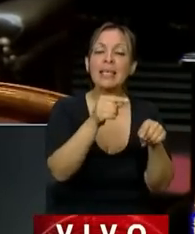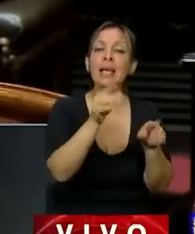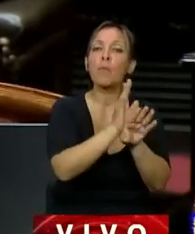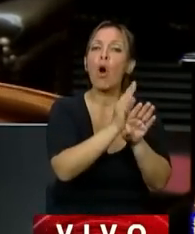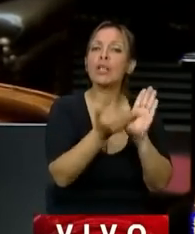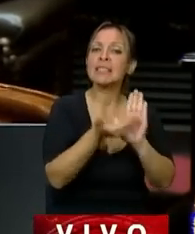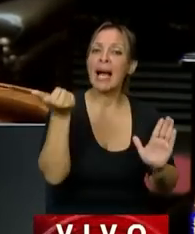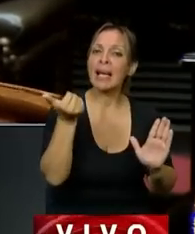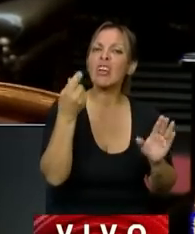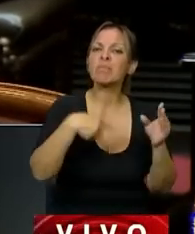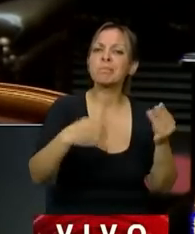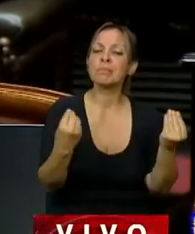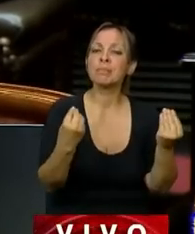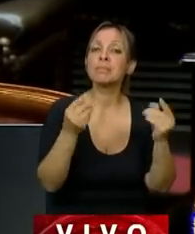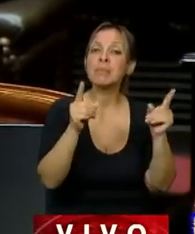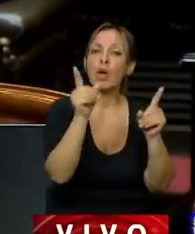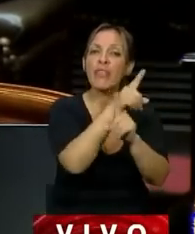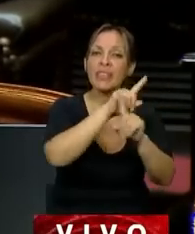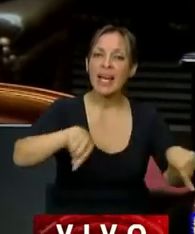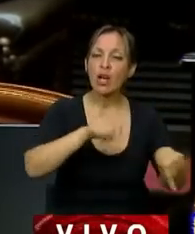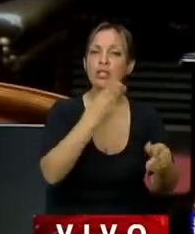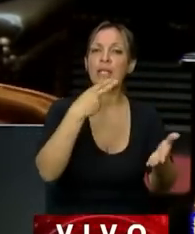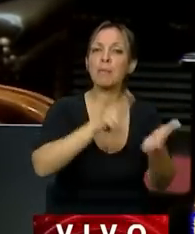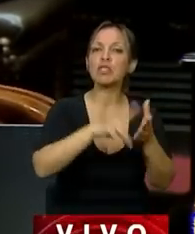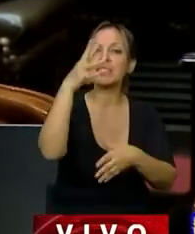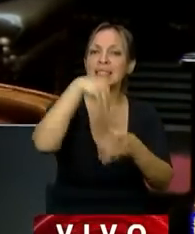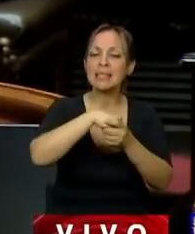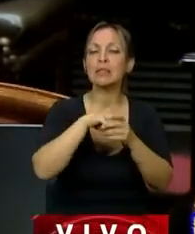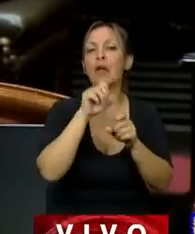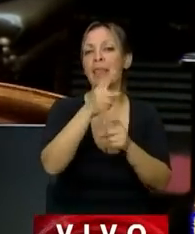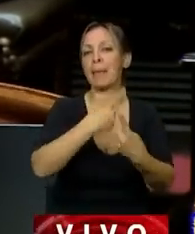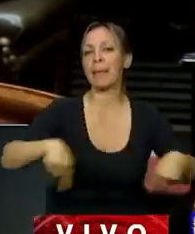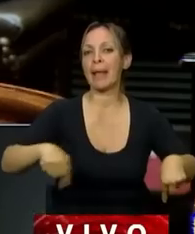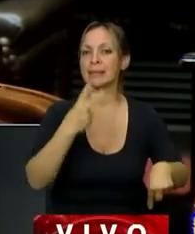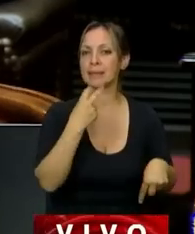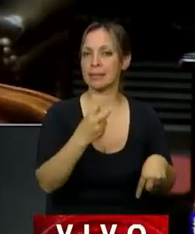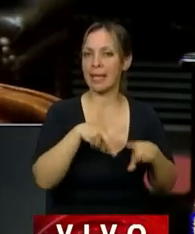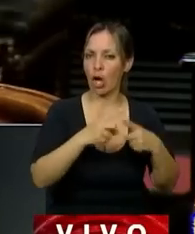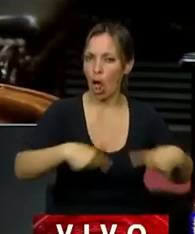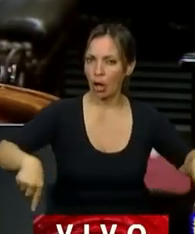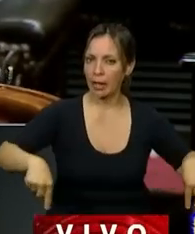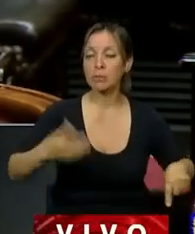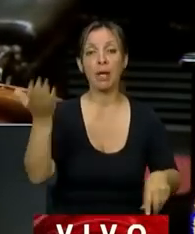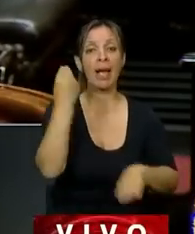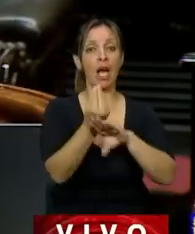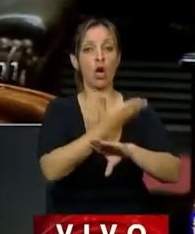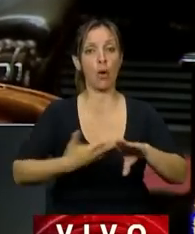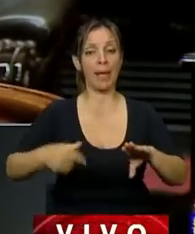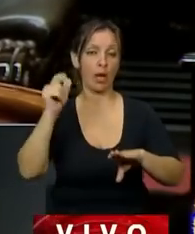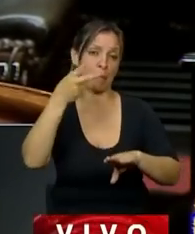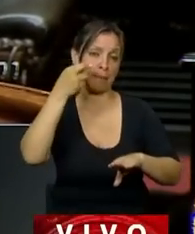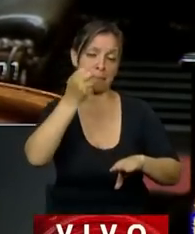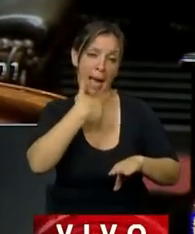baja la derogación de los impuestos internos a bienes tecnológicos. Durante el gobierno de Cambiemos,